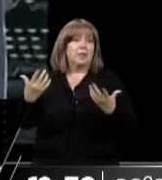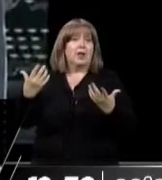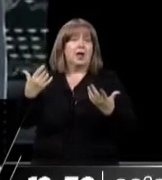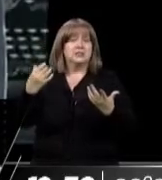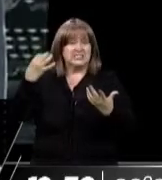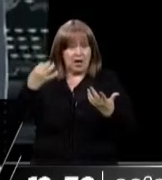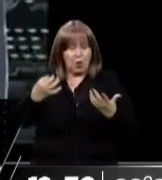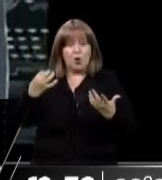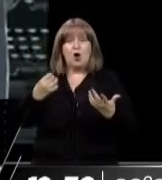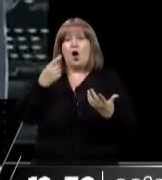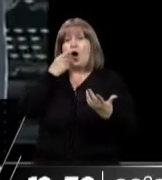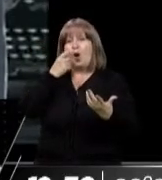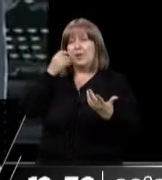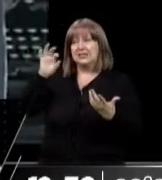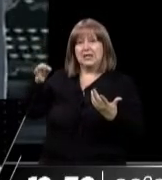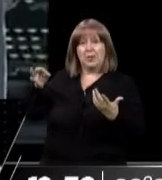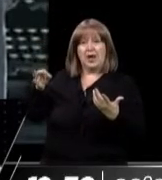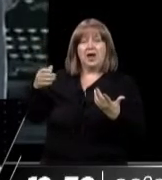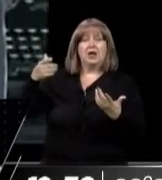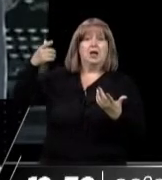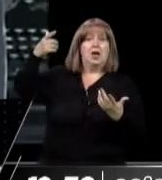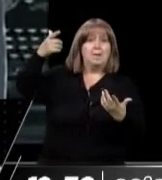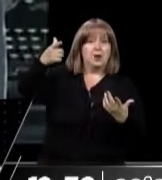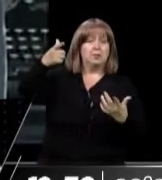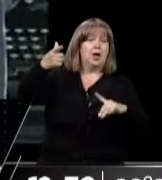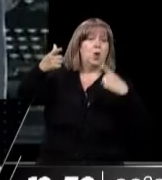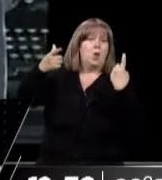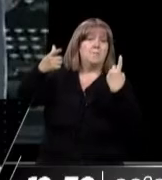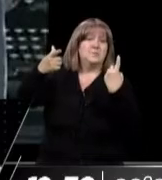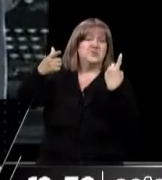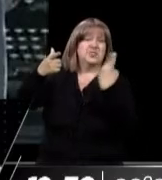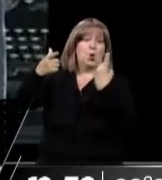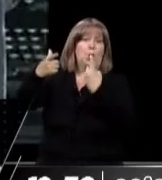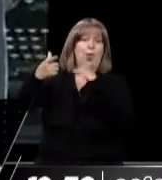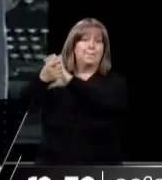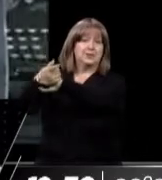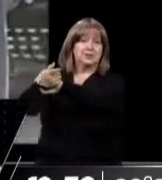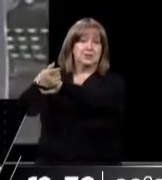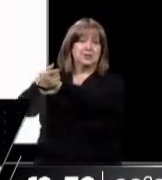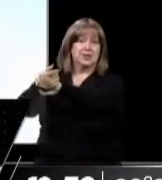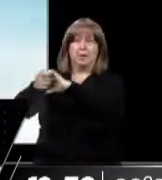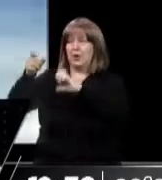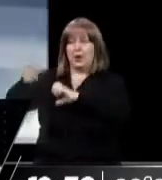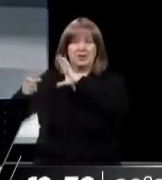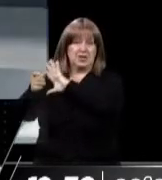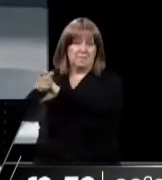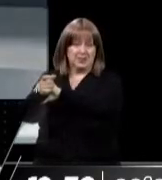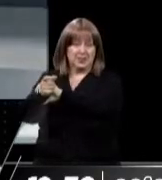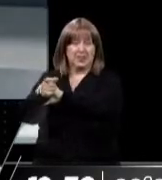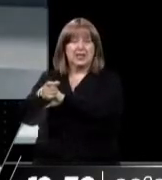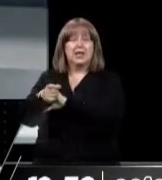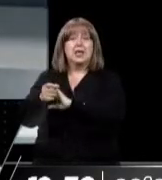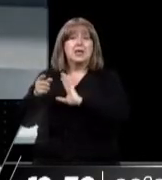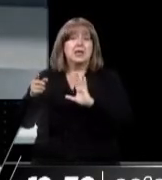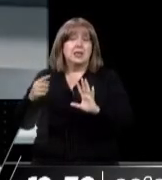iba a ser inmediatamente apresado por esos por la gente que nos rodeaba cuando alguien está dispuesto